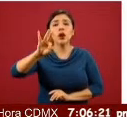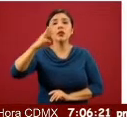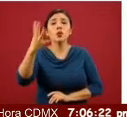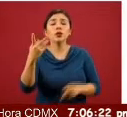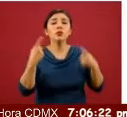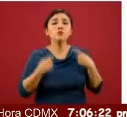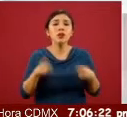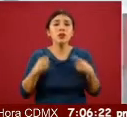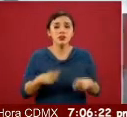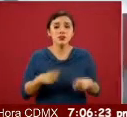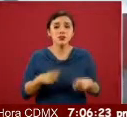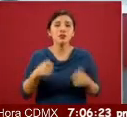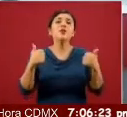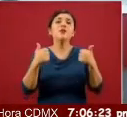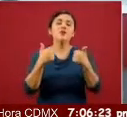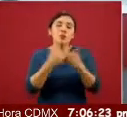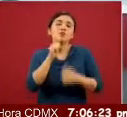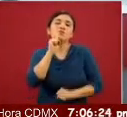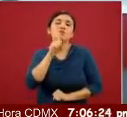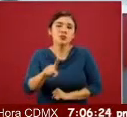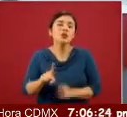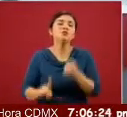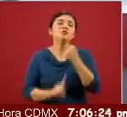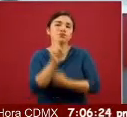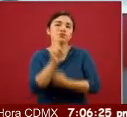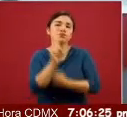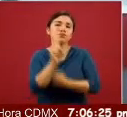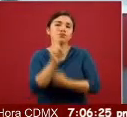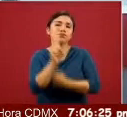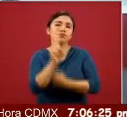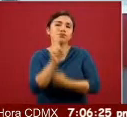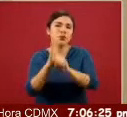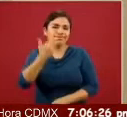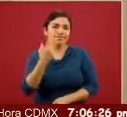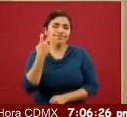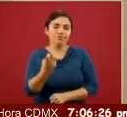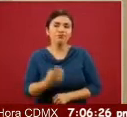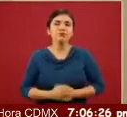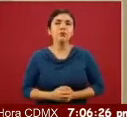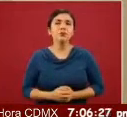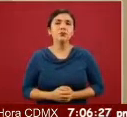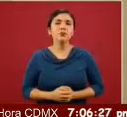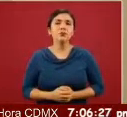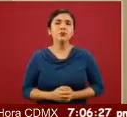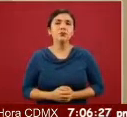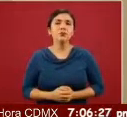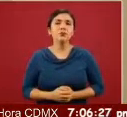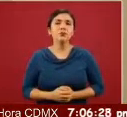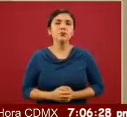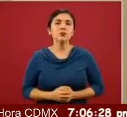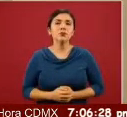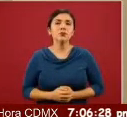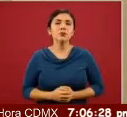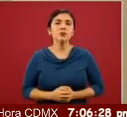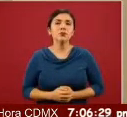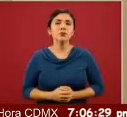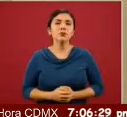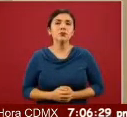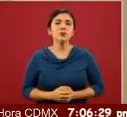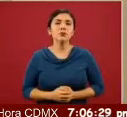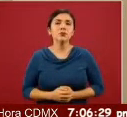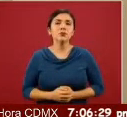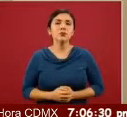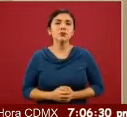15.944 personas a consecuencias de las complicaciones de COVID-19. Si bien es cierto, 133.970